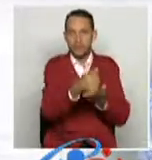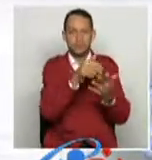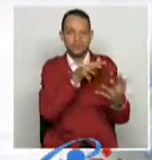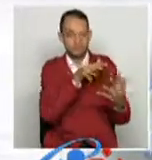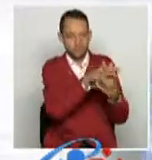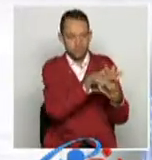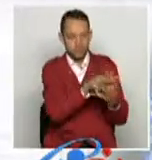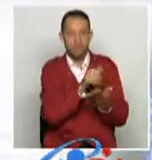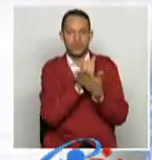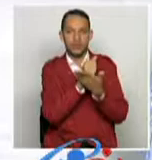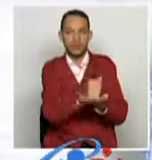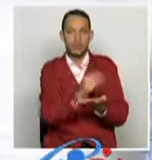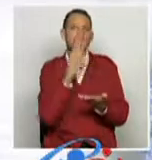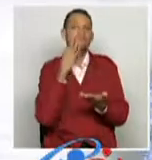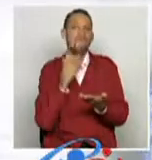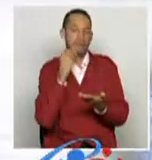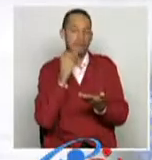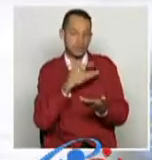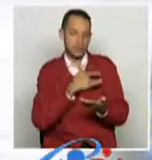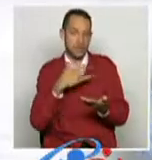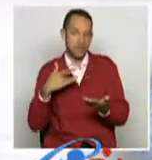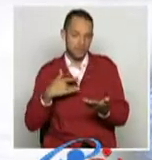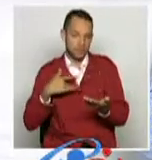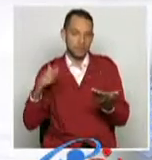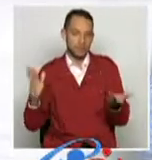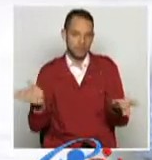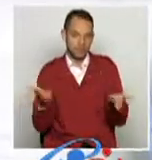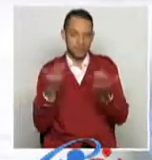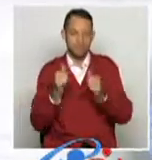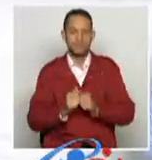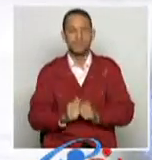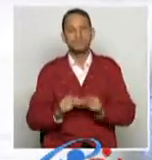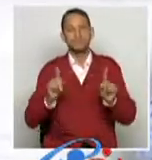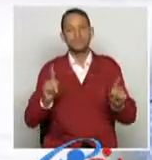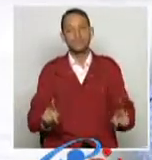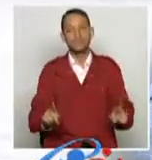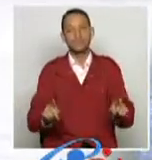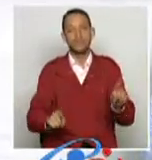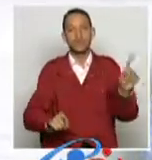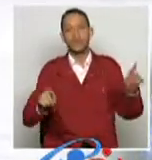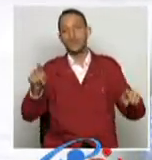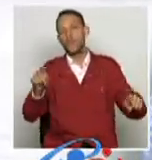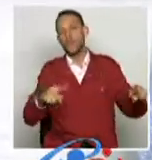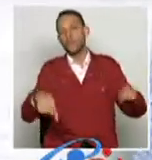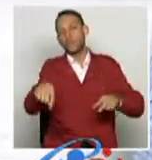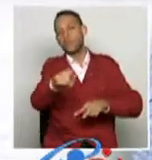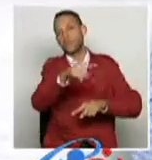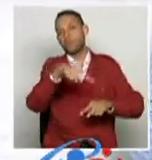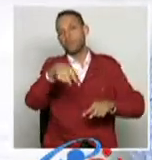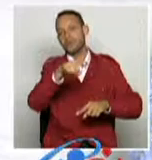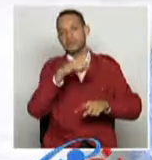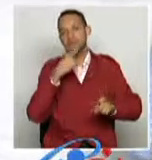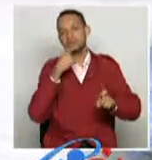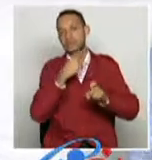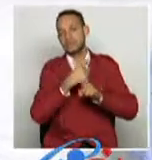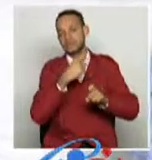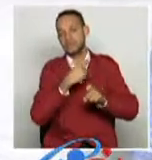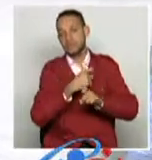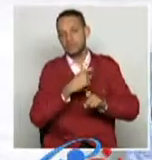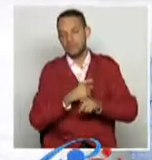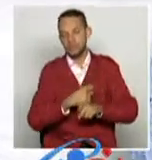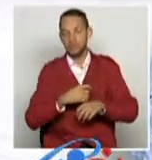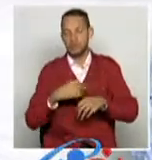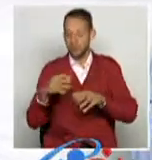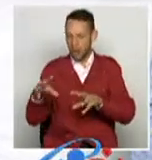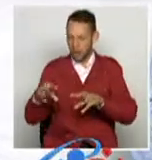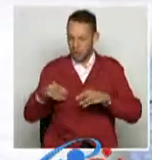esa experiencia directa, y desde el punto de vista de los tratamientos holísticos, especialmente de la Ayurveda, para hacer